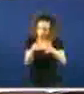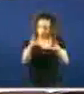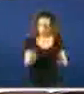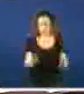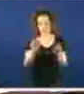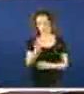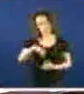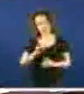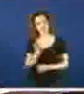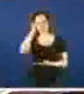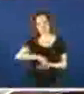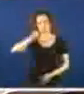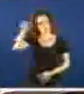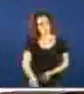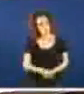tema. Primeira chamada á orden.